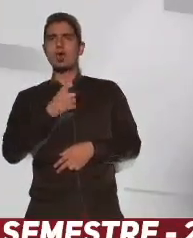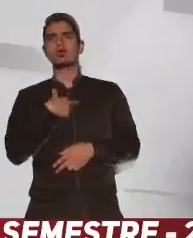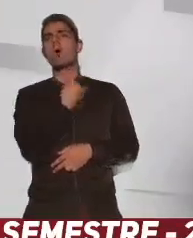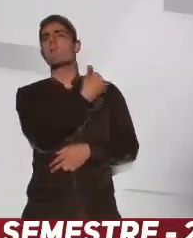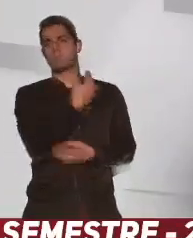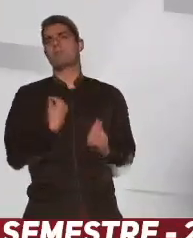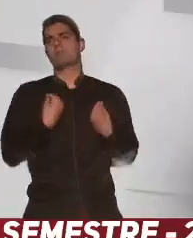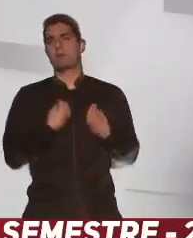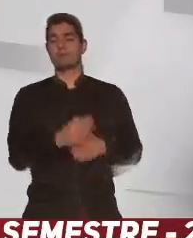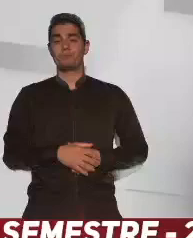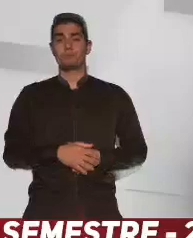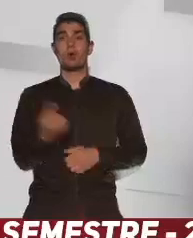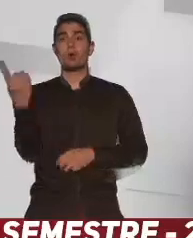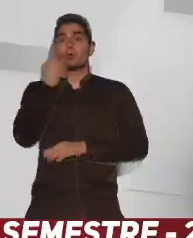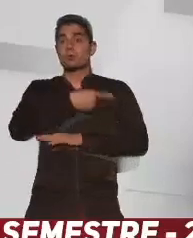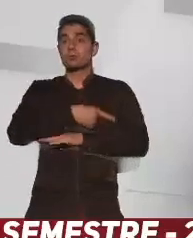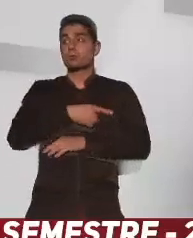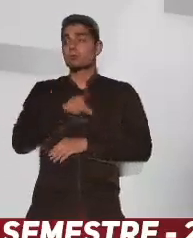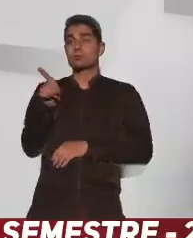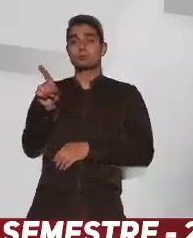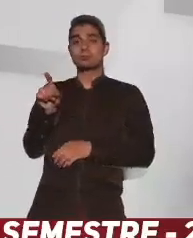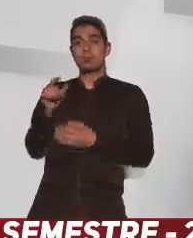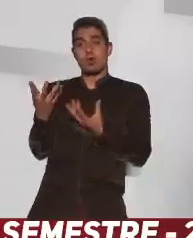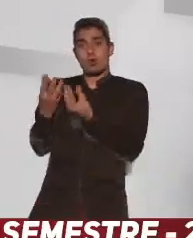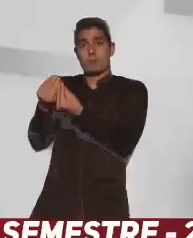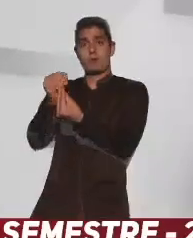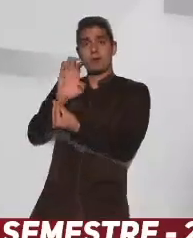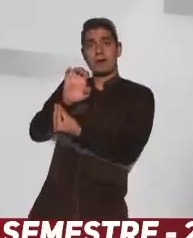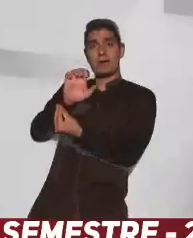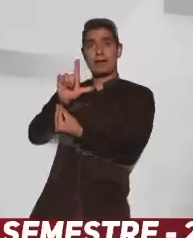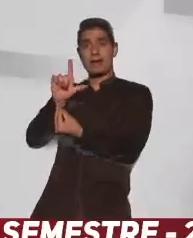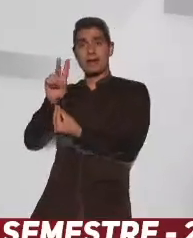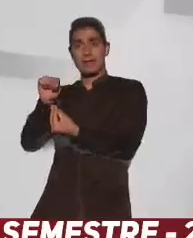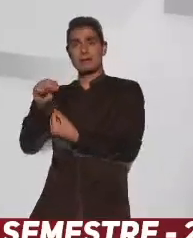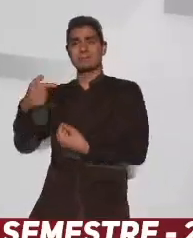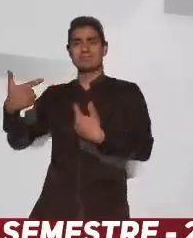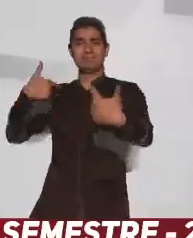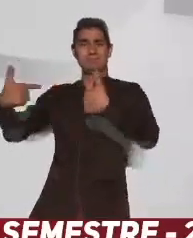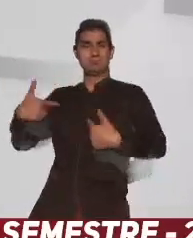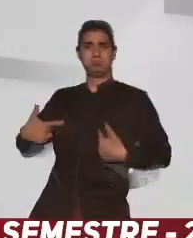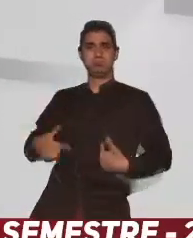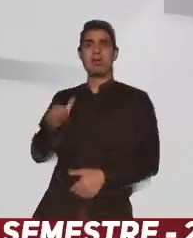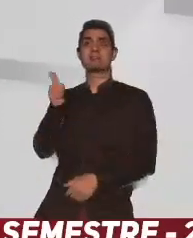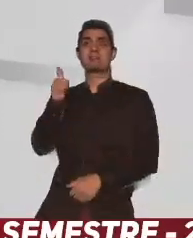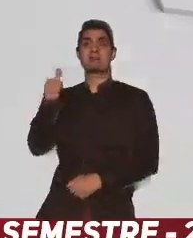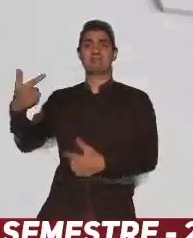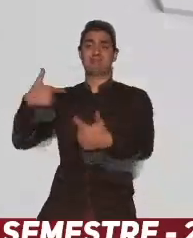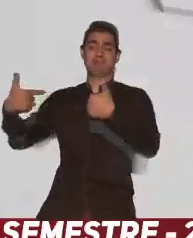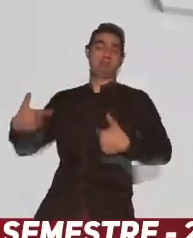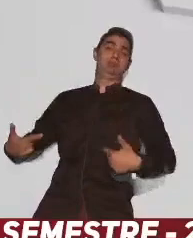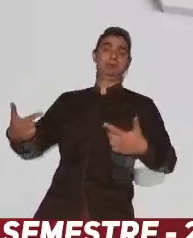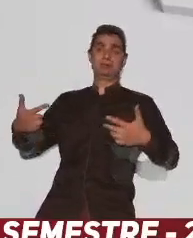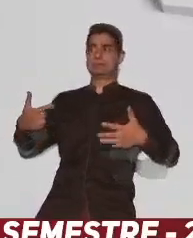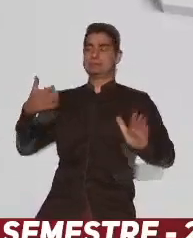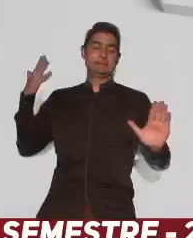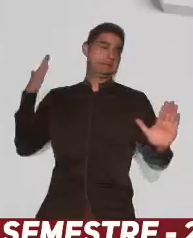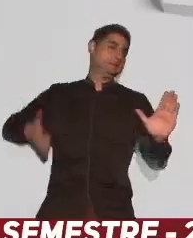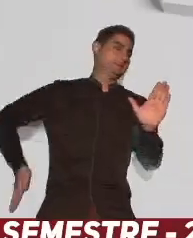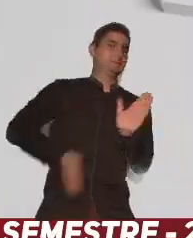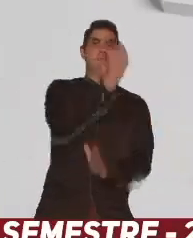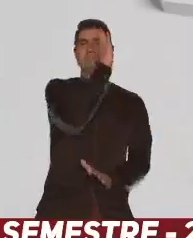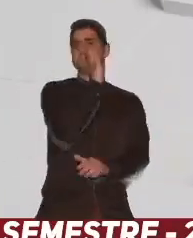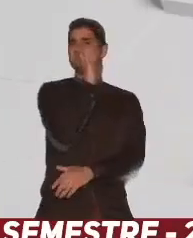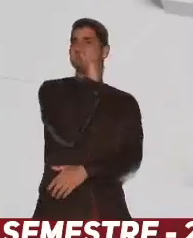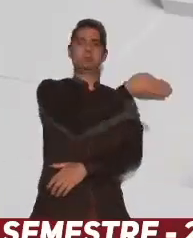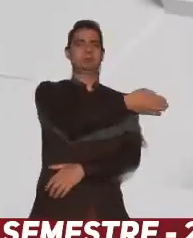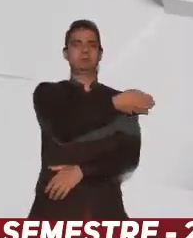tiros. De acá me tocó irme a dormir, me tocó irme pues como judío errante, me tocó estar con un niño de 4 años, mi